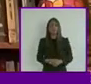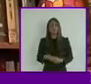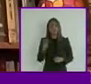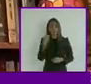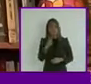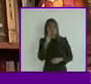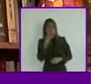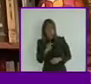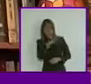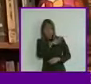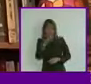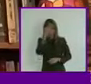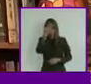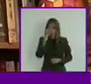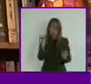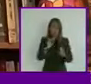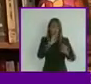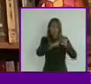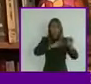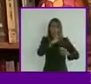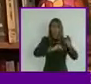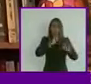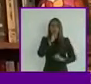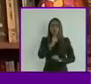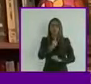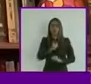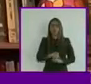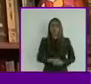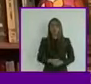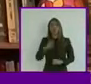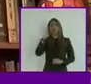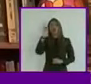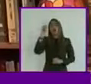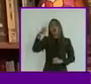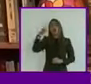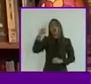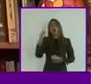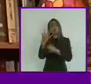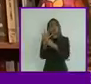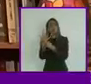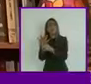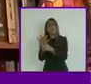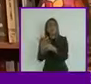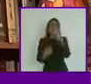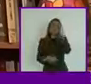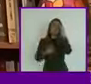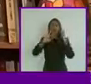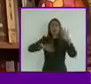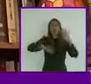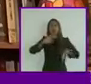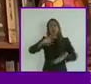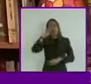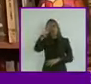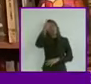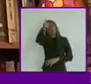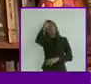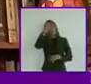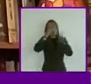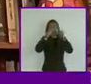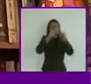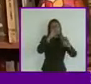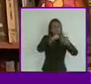reconocimiento y, desde luego, el tratamiento debido. Algo importante que remarca la OMS es el hecho de no ocuparse de los trastornos de salud mental de los adolescentes,